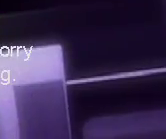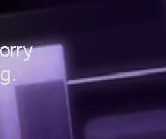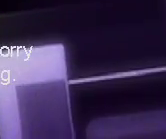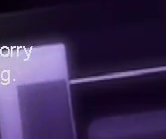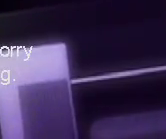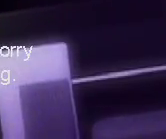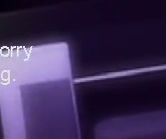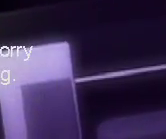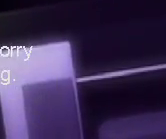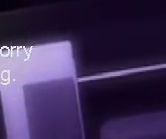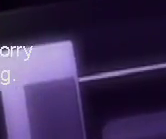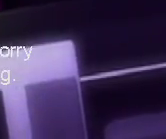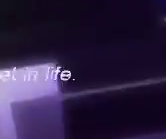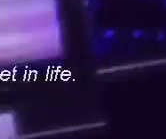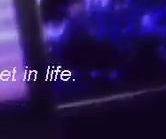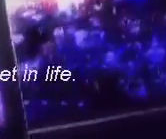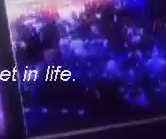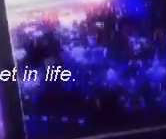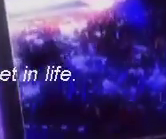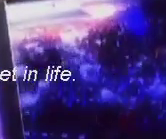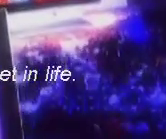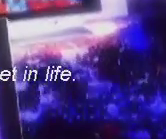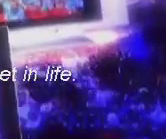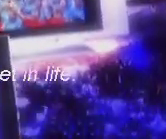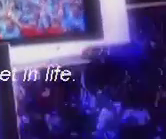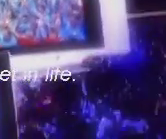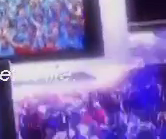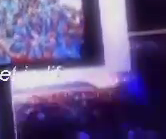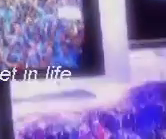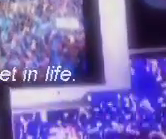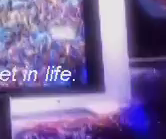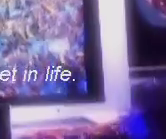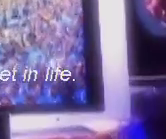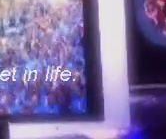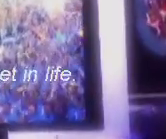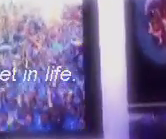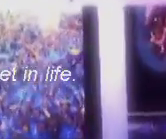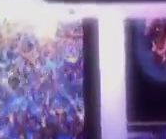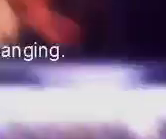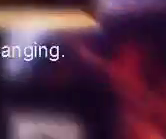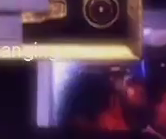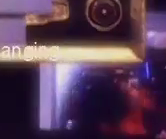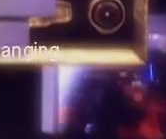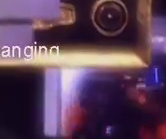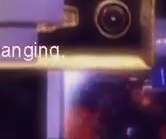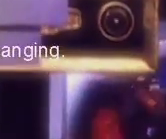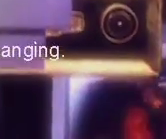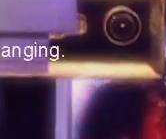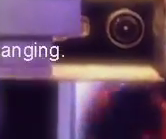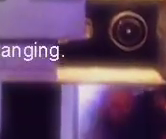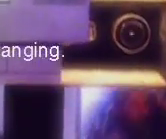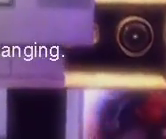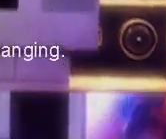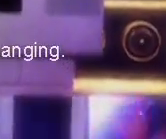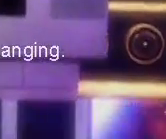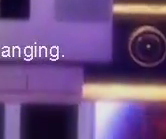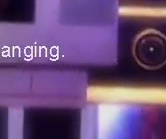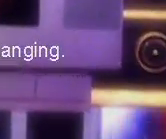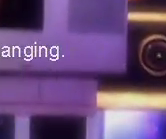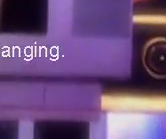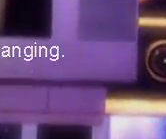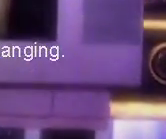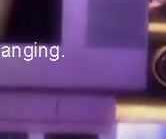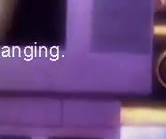a pagar, yo sigo trabajando. Que la salud es el bien más importante de la vida. Gracias a los productos, mi vida